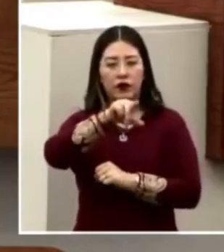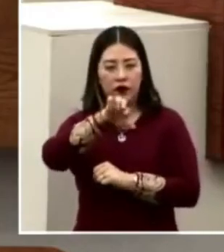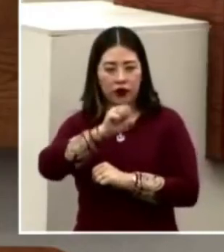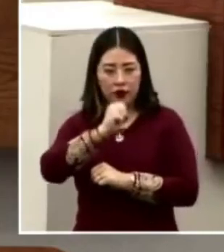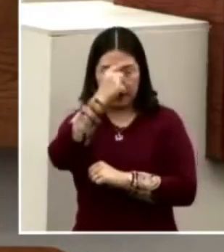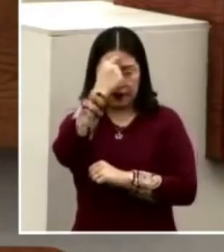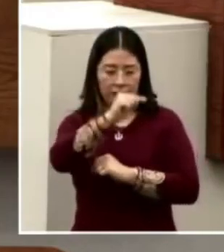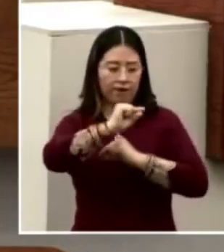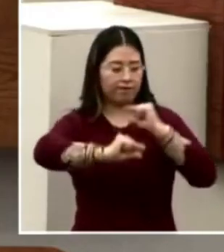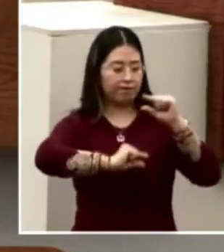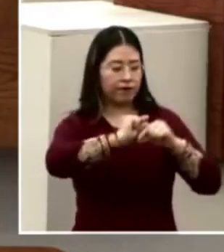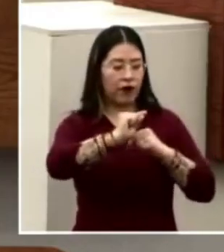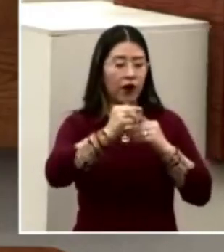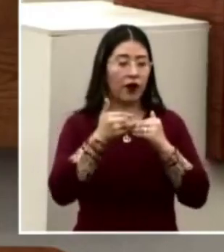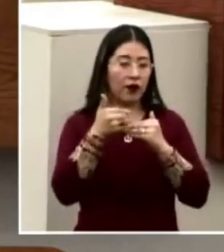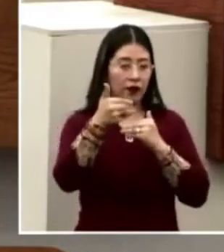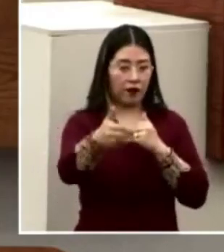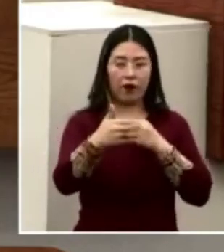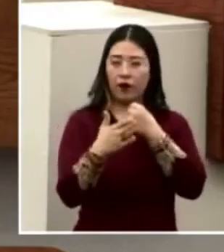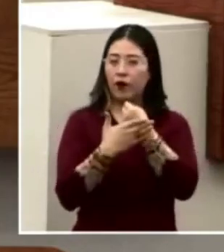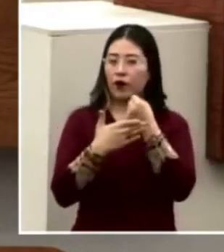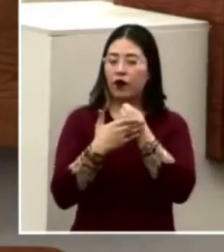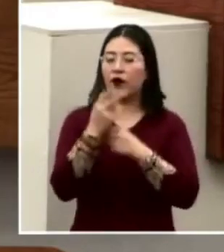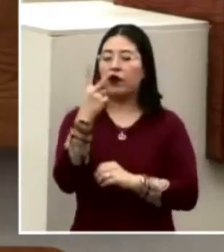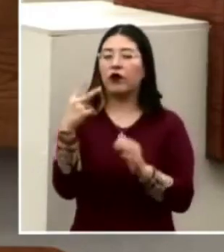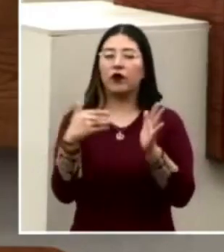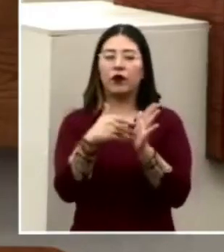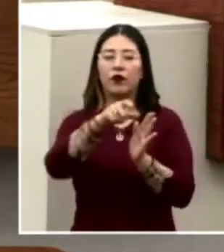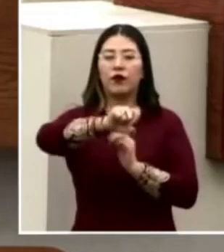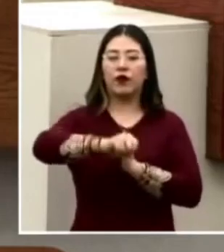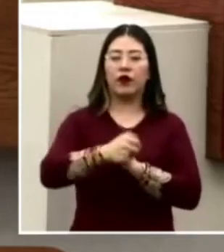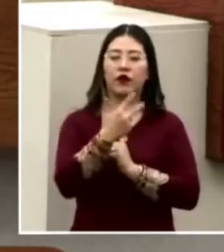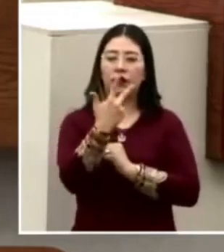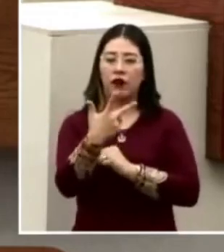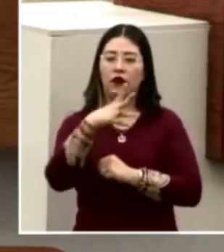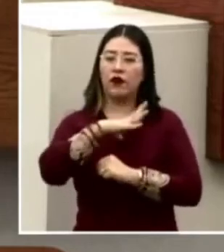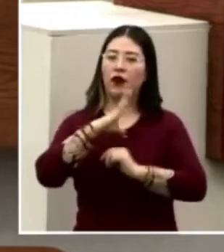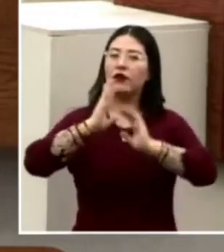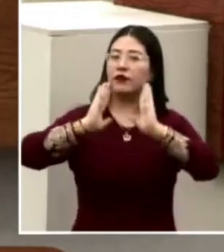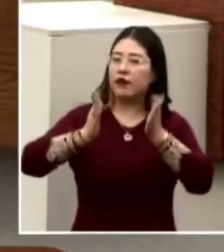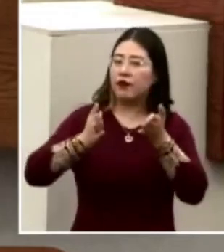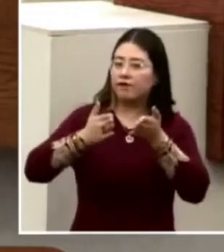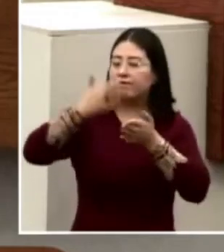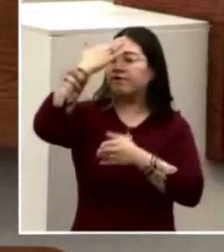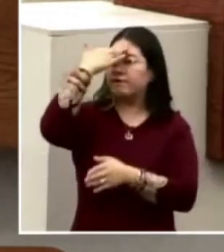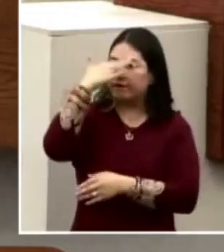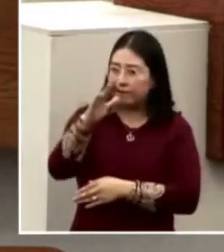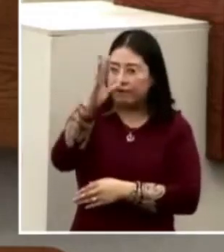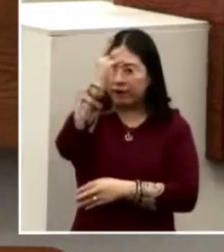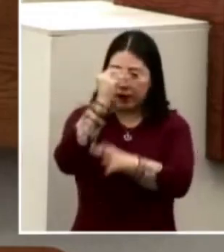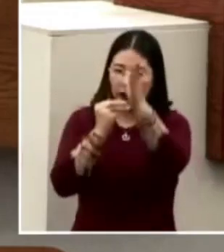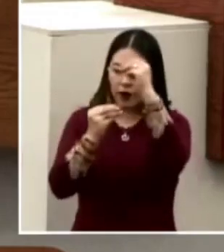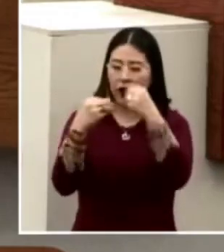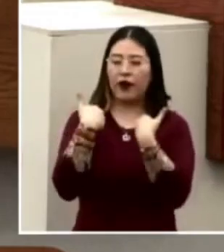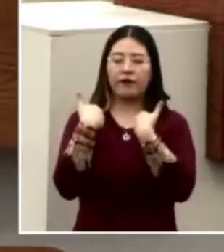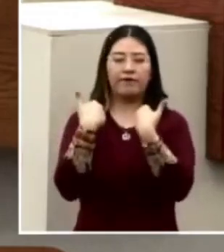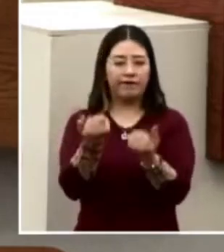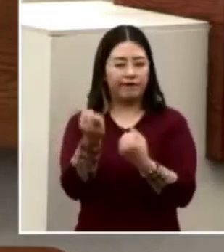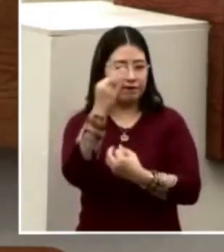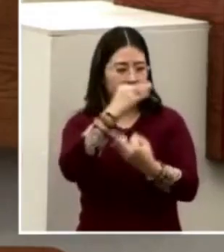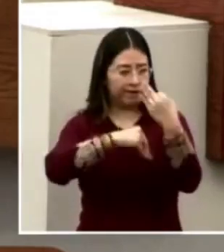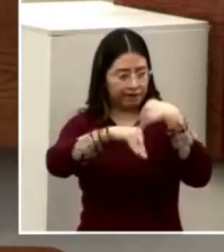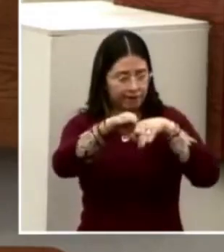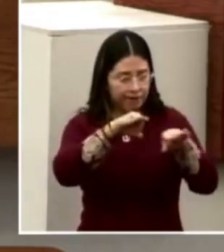de aquí al 2028 pues irán tomando ya la tarea que le corresponde, y entonces también